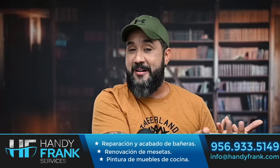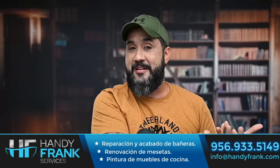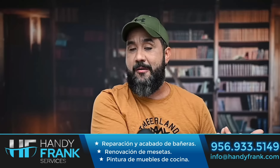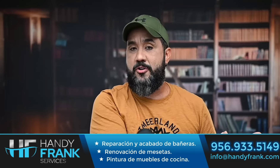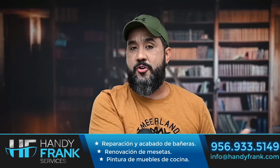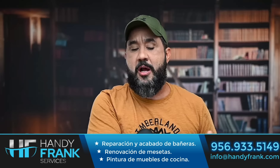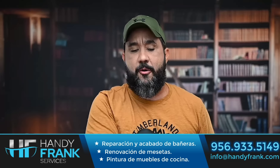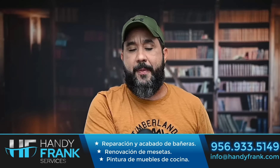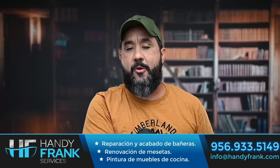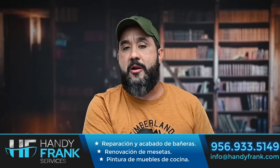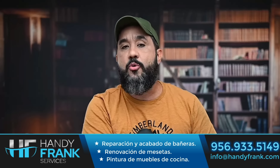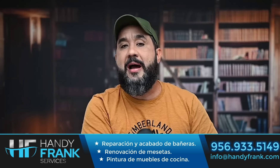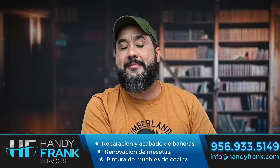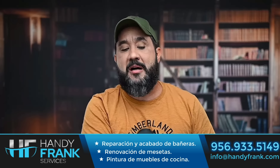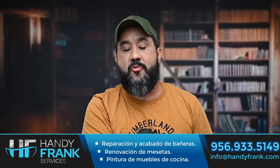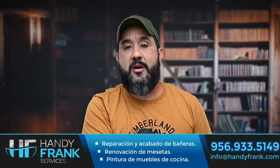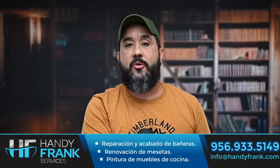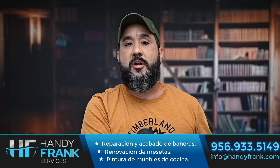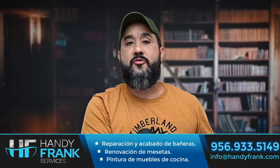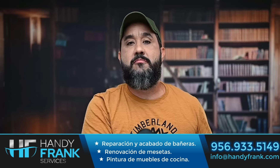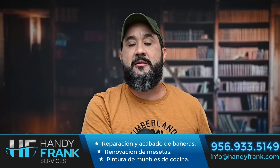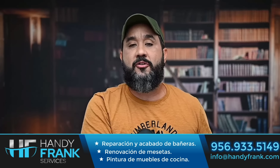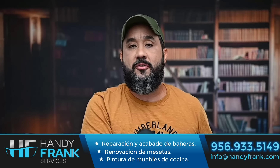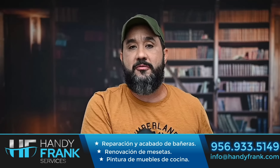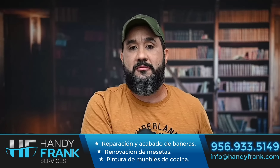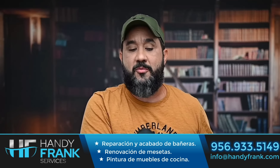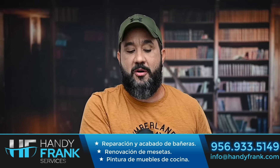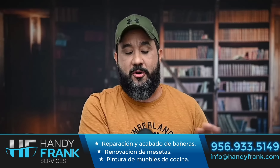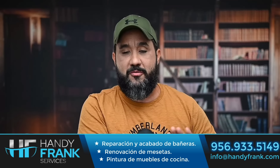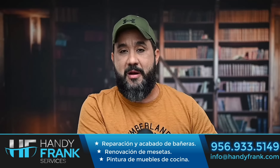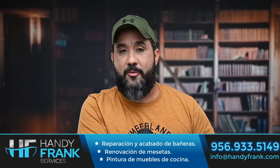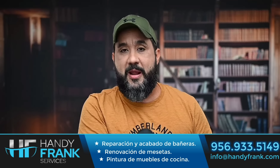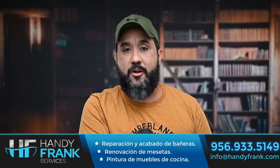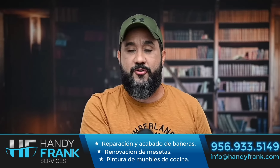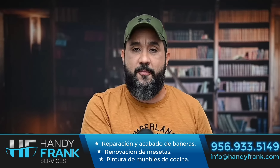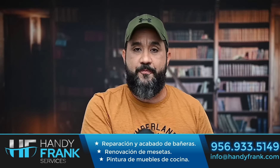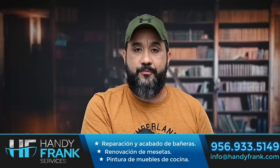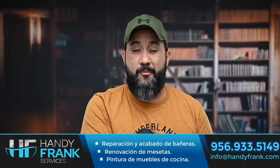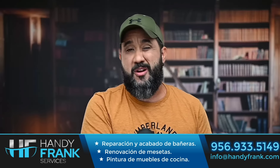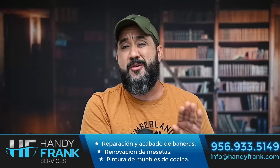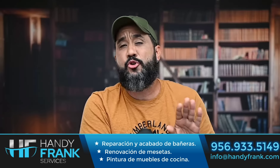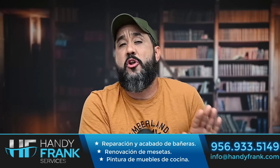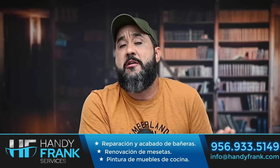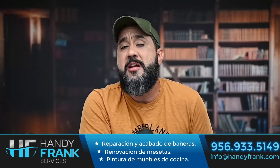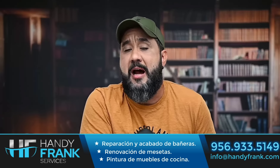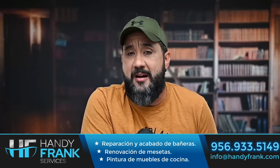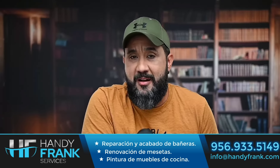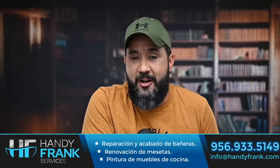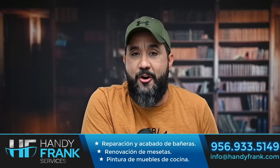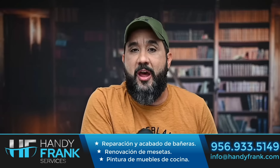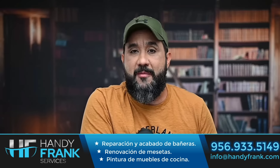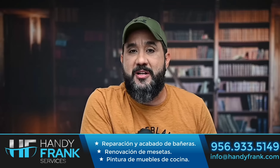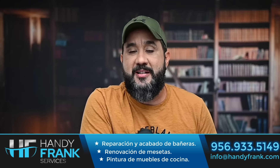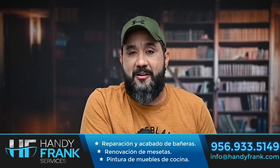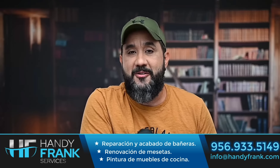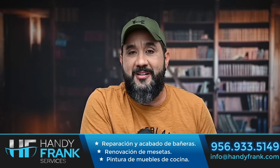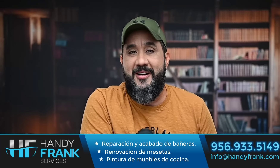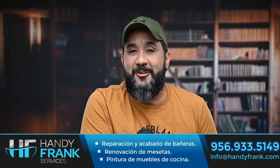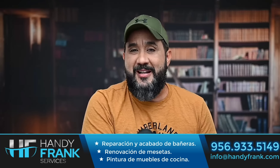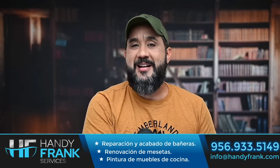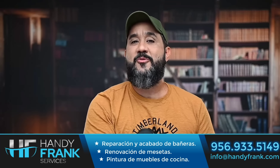explícitamente a bolsonaro pero a Lula vamos a correr un manto vamos a correr un velo piadoso porque al menos todavía no queremos